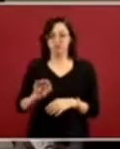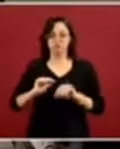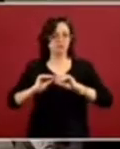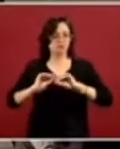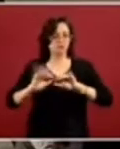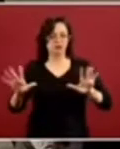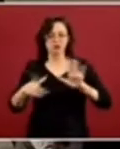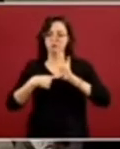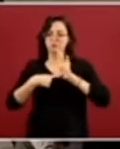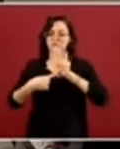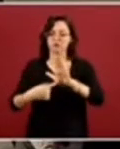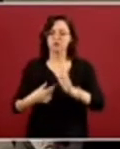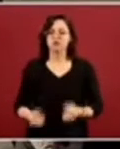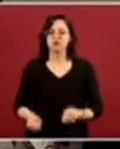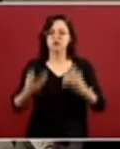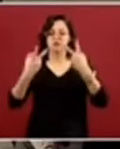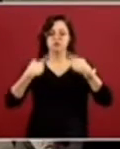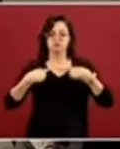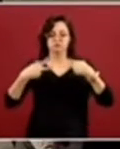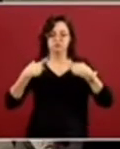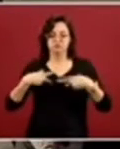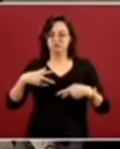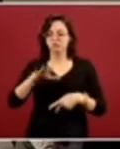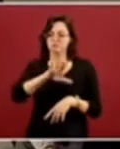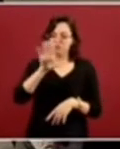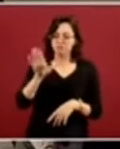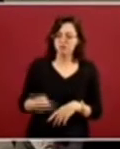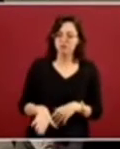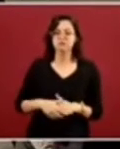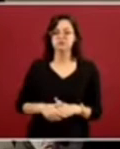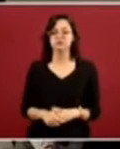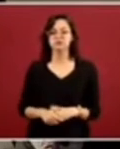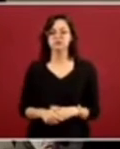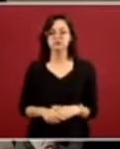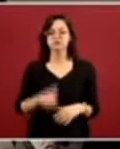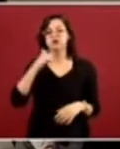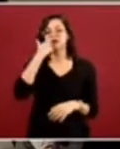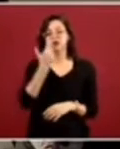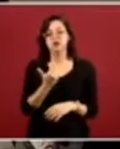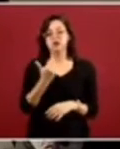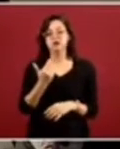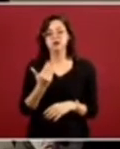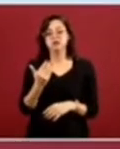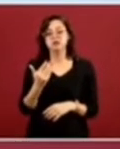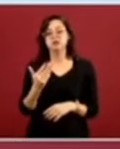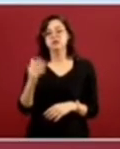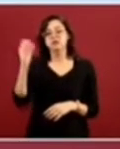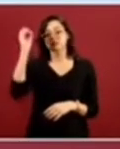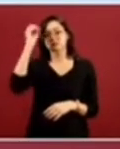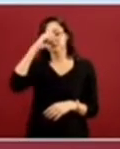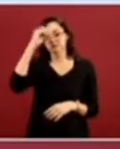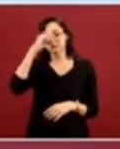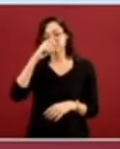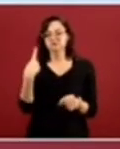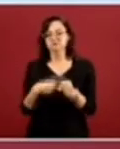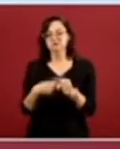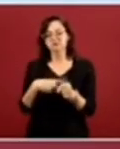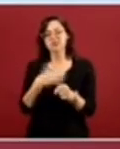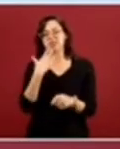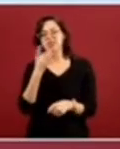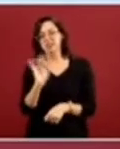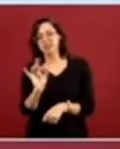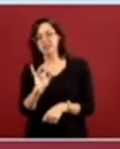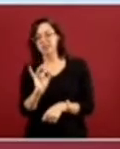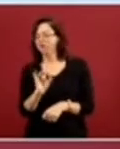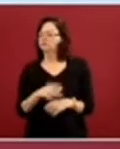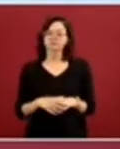tasa de letalidad y la tasa de mortalidad. Quiero hacer un comentario aquí que no pretende minimizar la importancia de esta enfermedad, pero sí